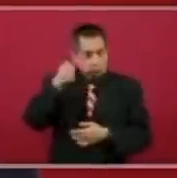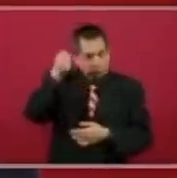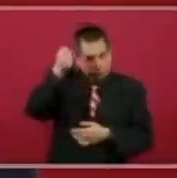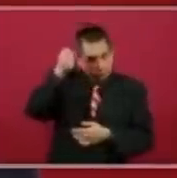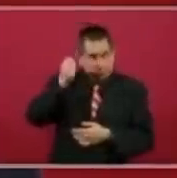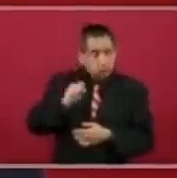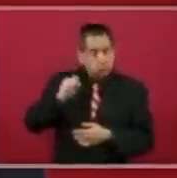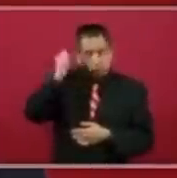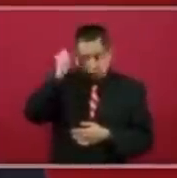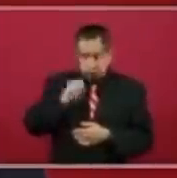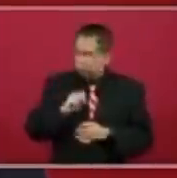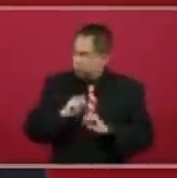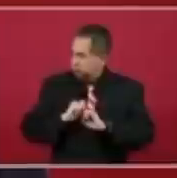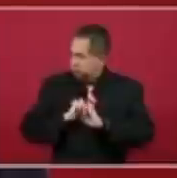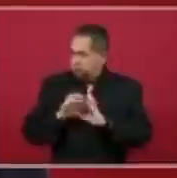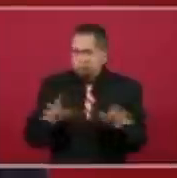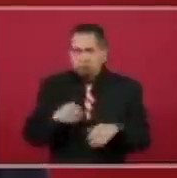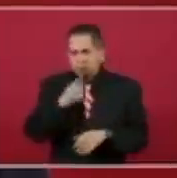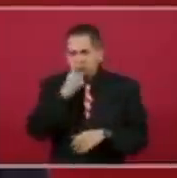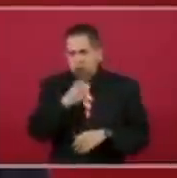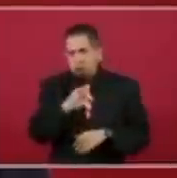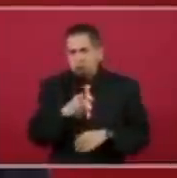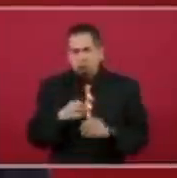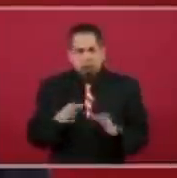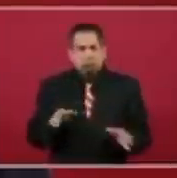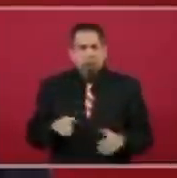muy abierta,